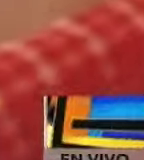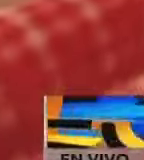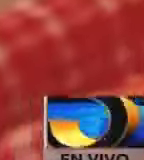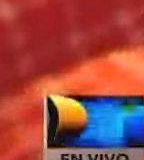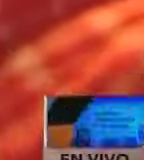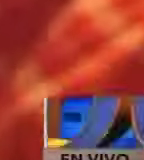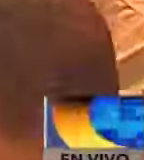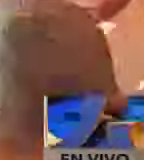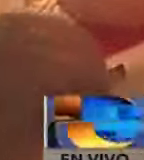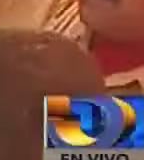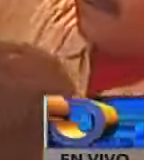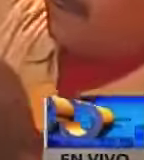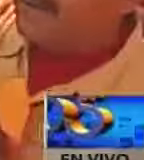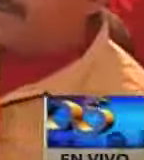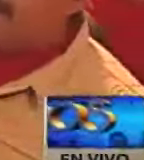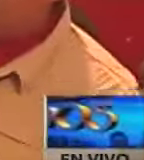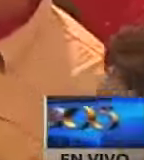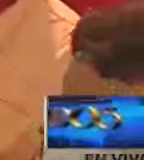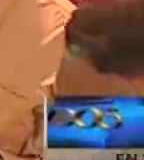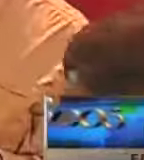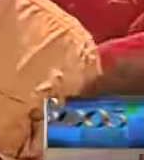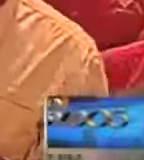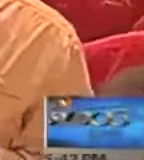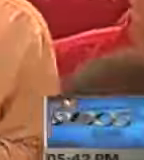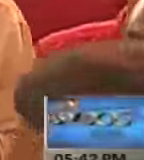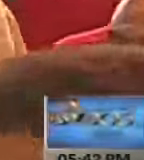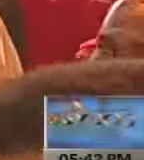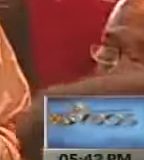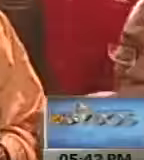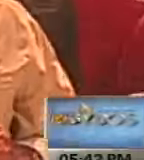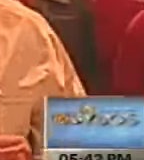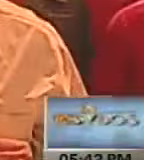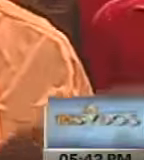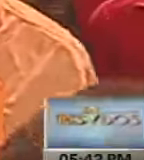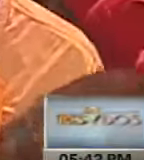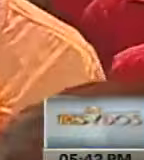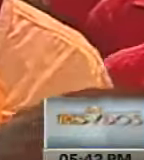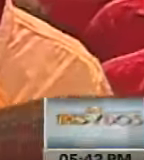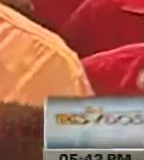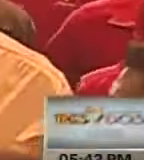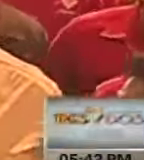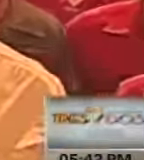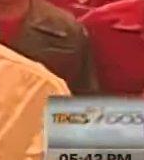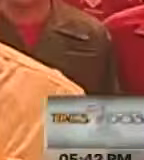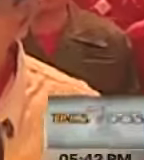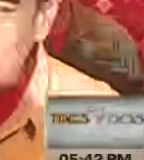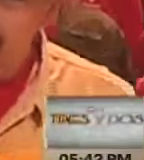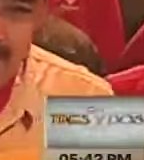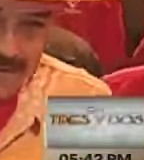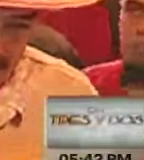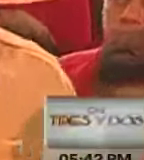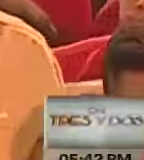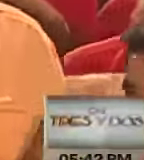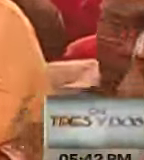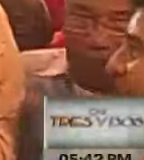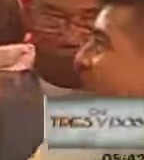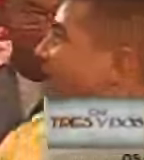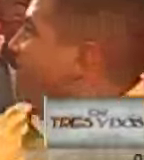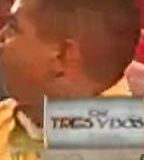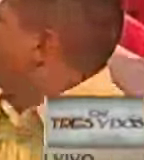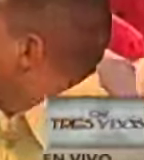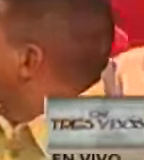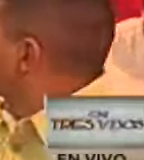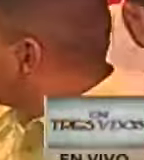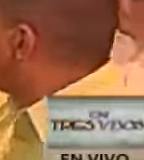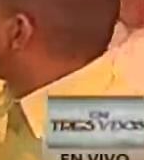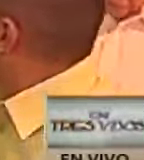y trabajadoras de empresas recuperadas que están formando parte de este sistema de empresas socialistas que se hace su lanzamiento oficial el día